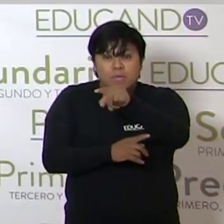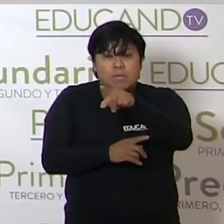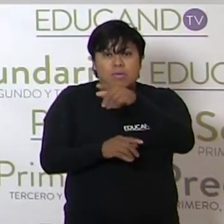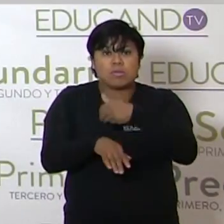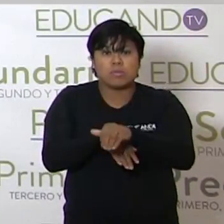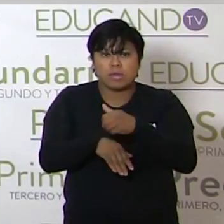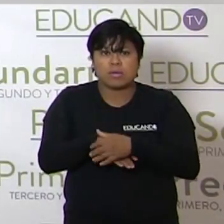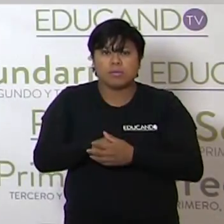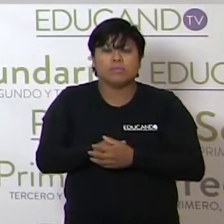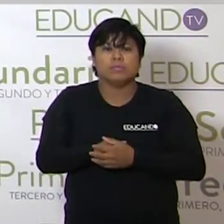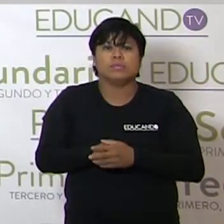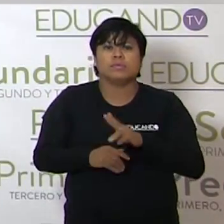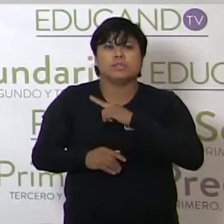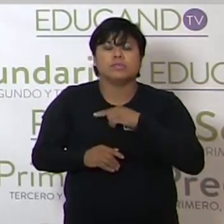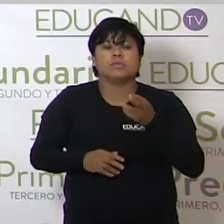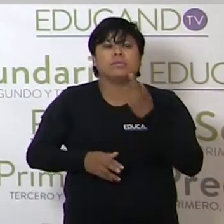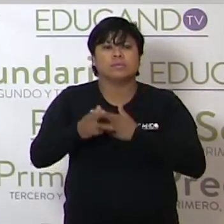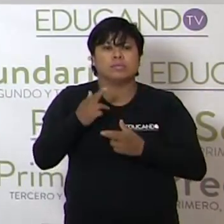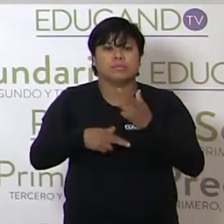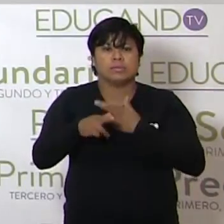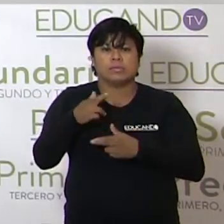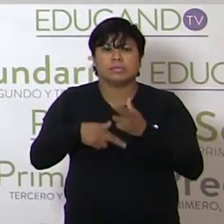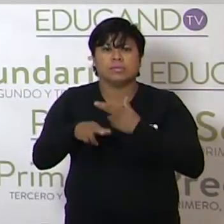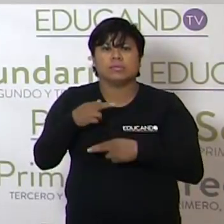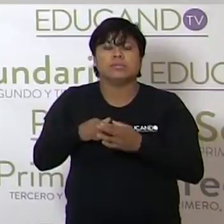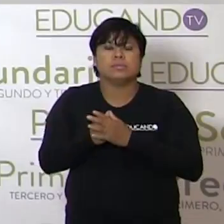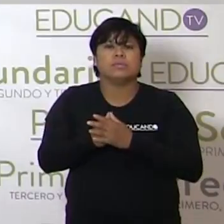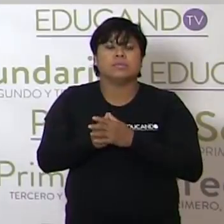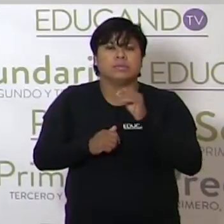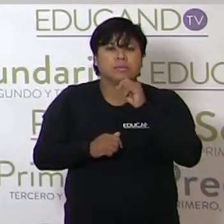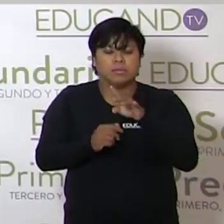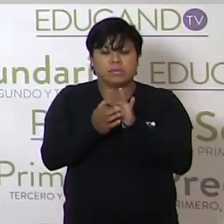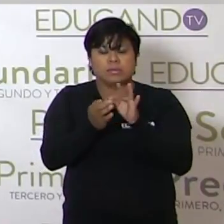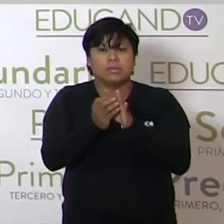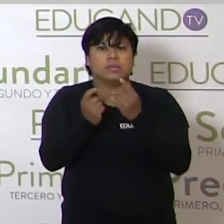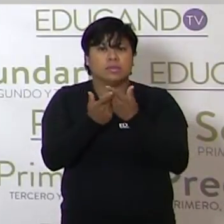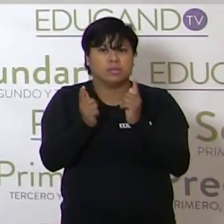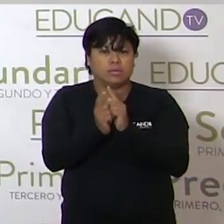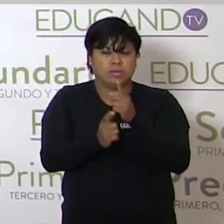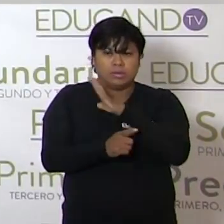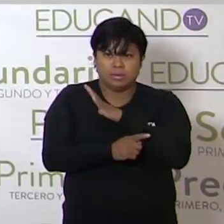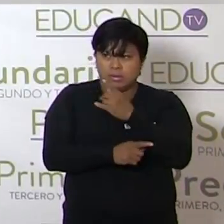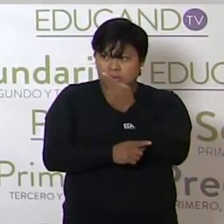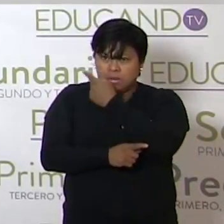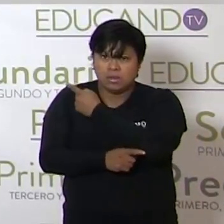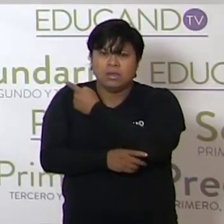niñas, vamos a regresar a nuestro conjunto que tenemos aquí.